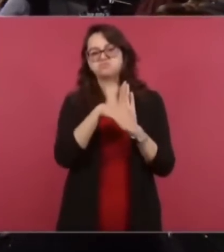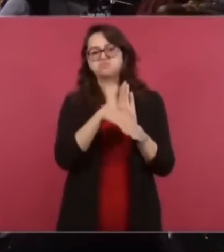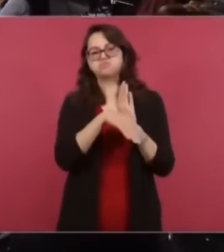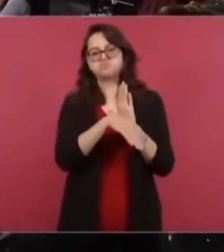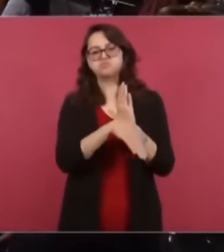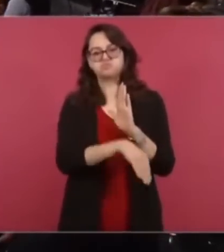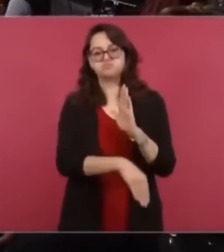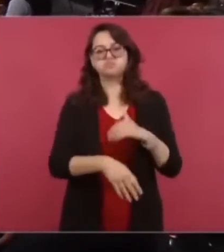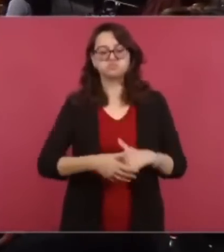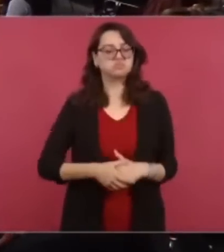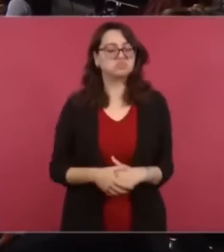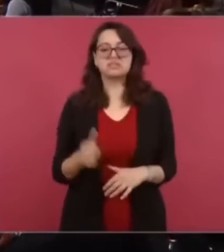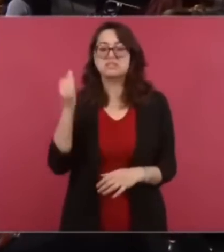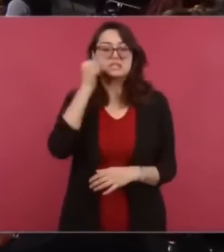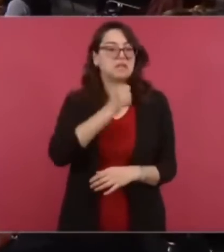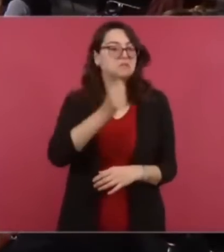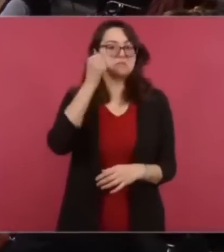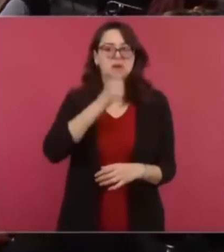casi de manera